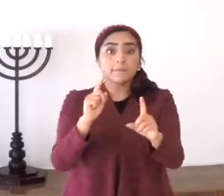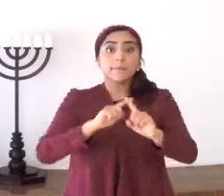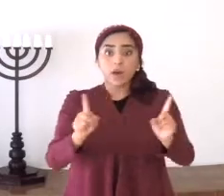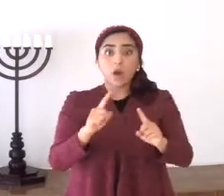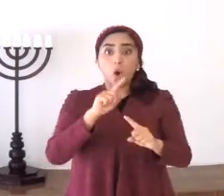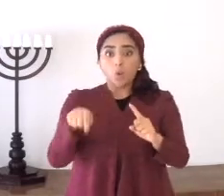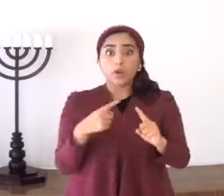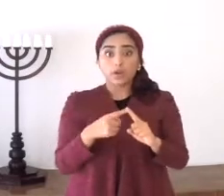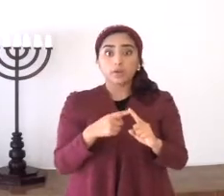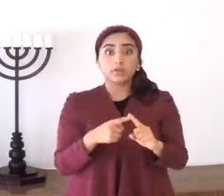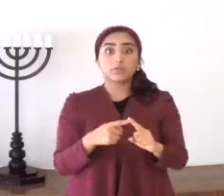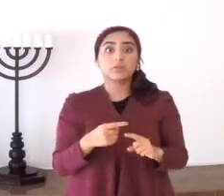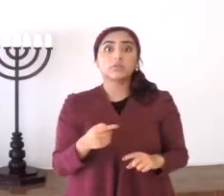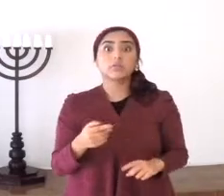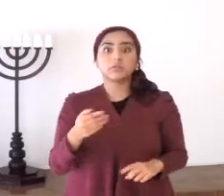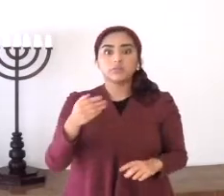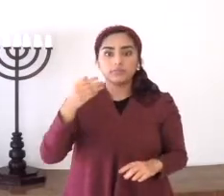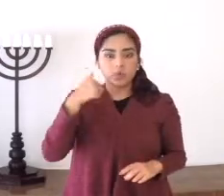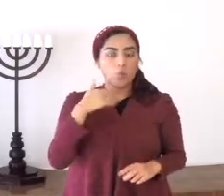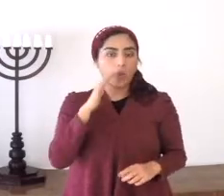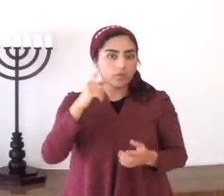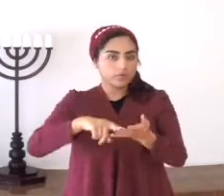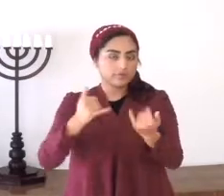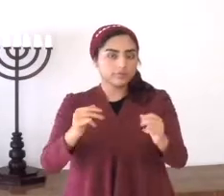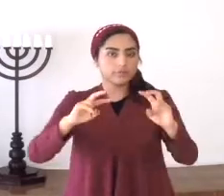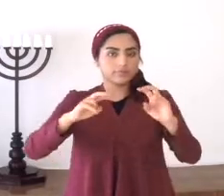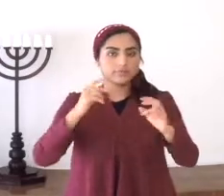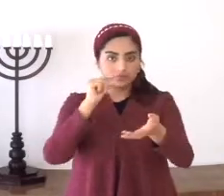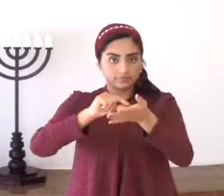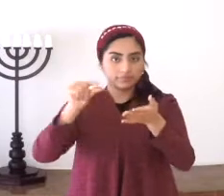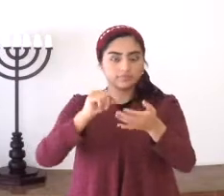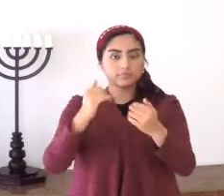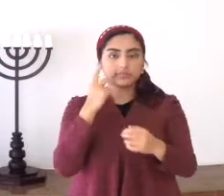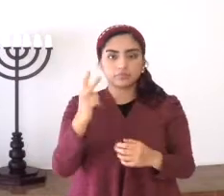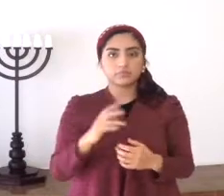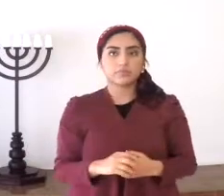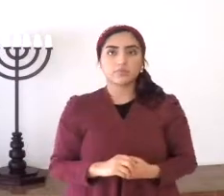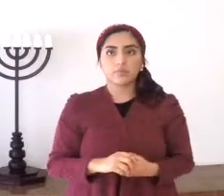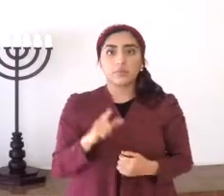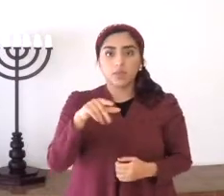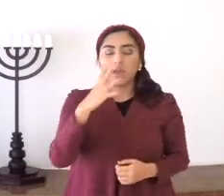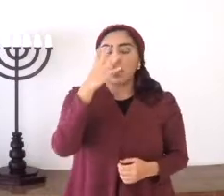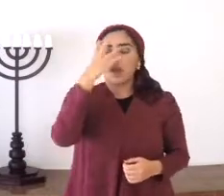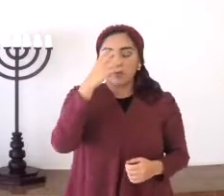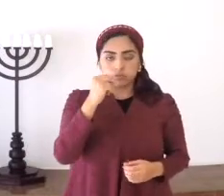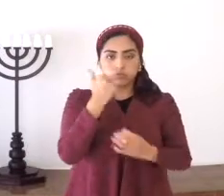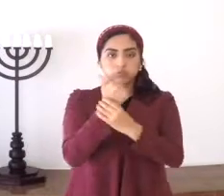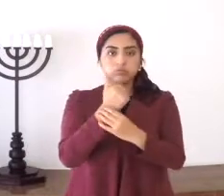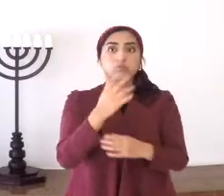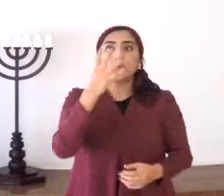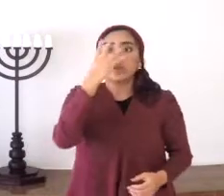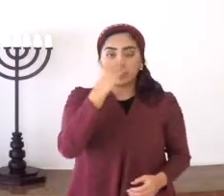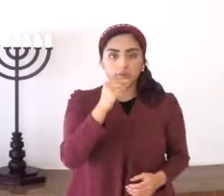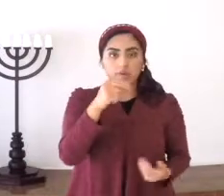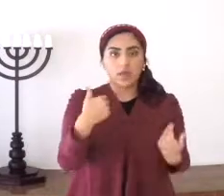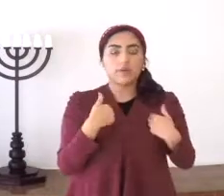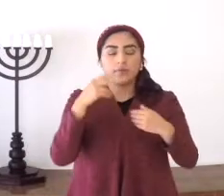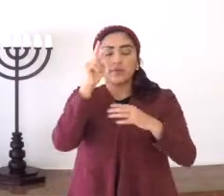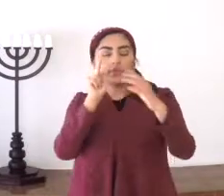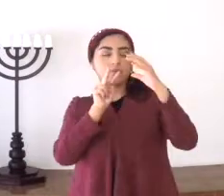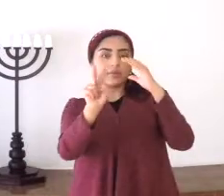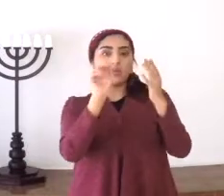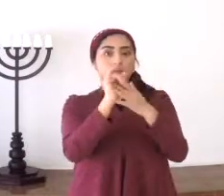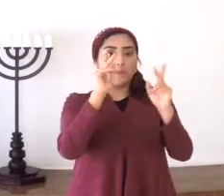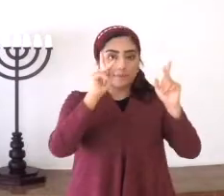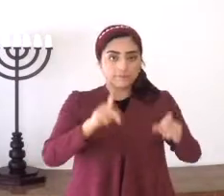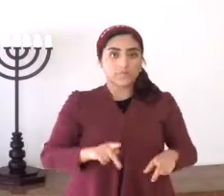hizo pacto con Abraham, pero cuando va a pasar Elohim, ahorita lo vamos a ver la cita, sume en un